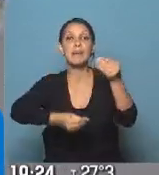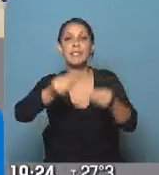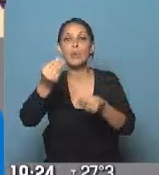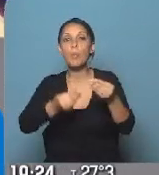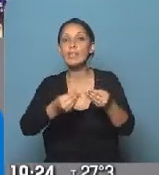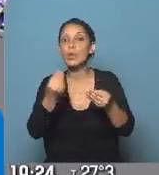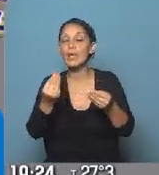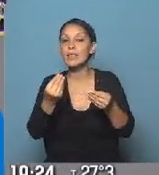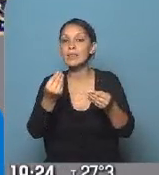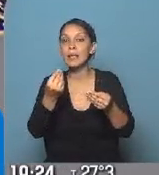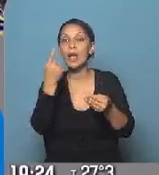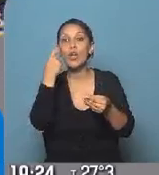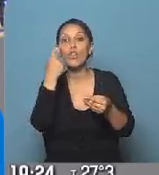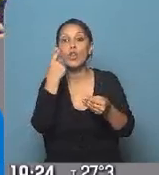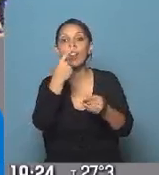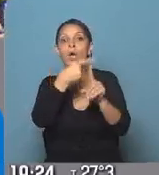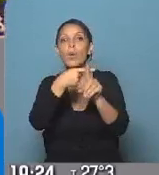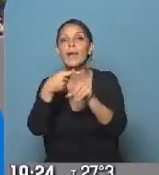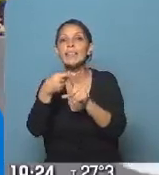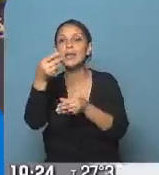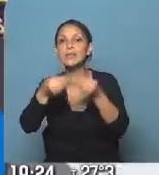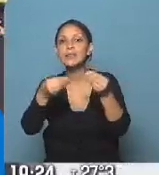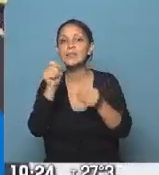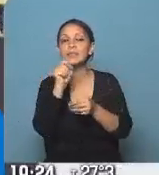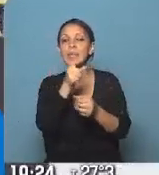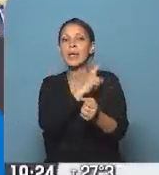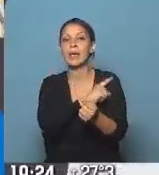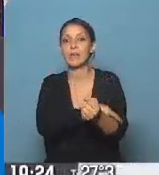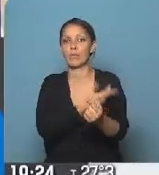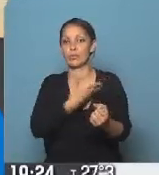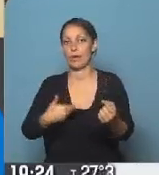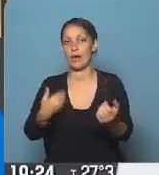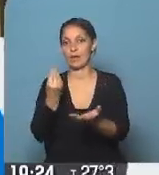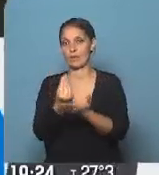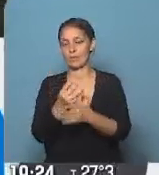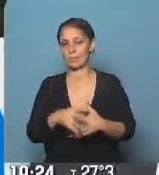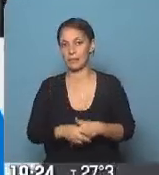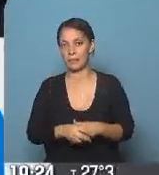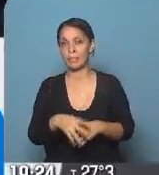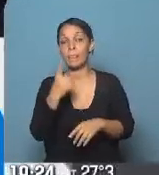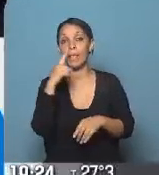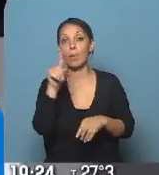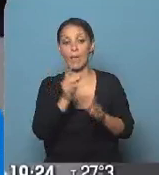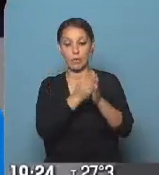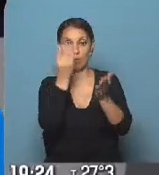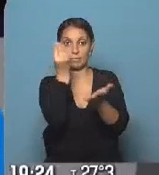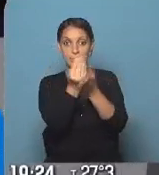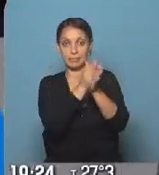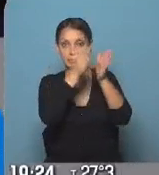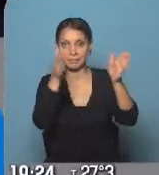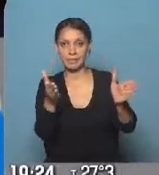es la rendición de cuentas de los funcionarios públicos luego del paso por la función pública. Bueno, hoy vemos que